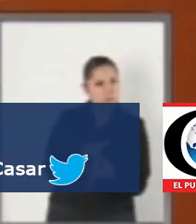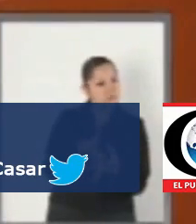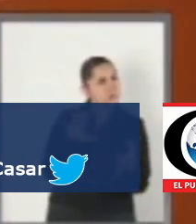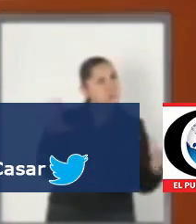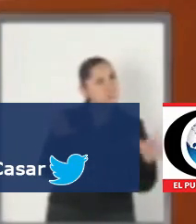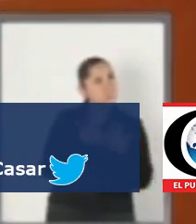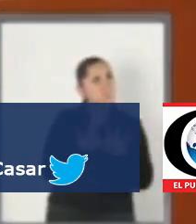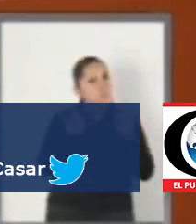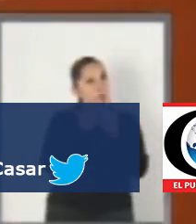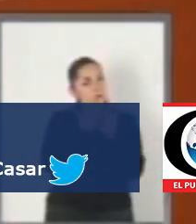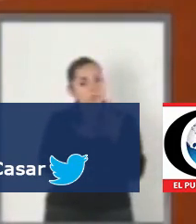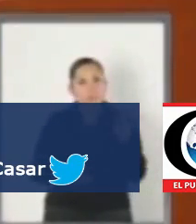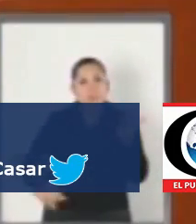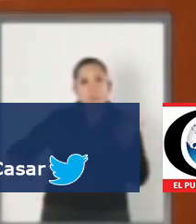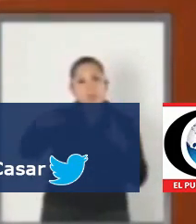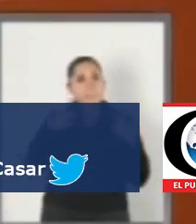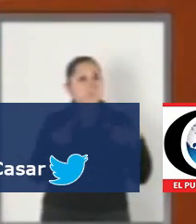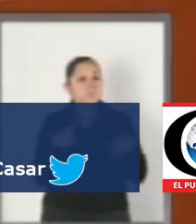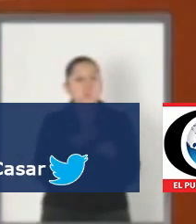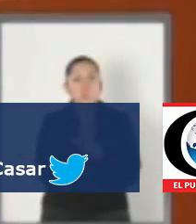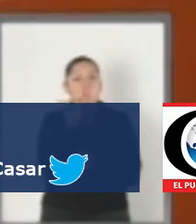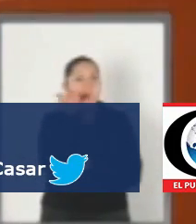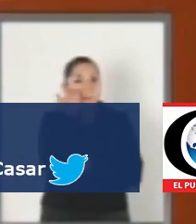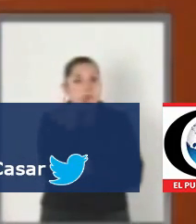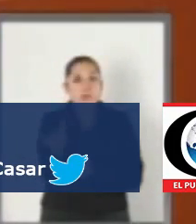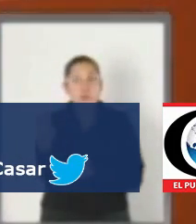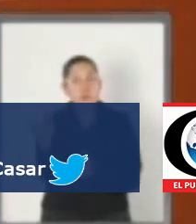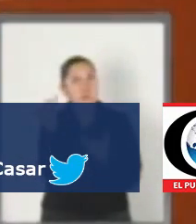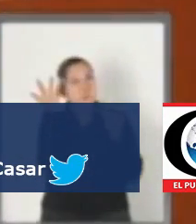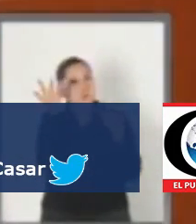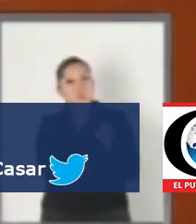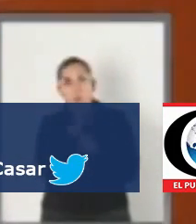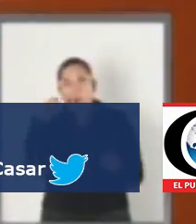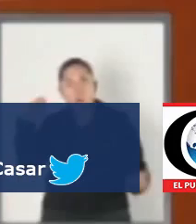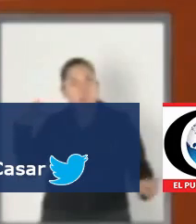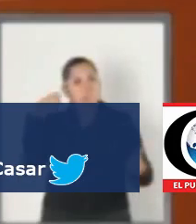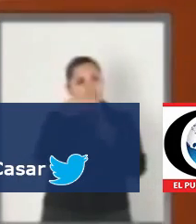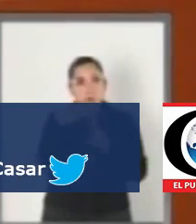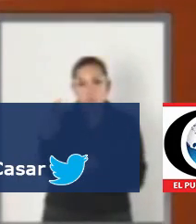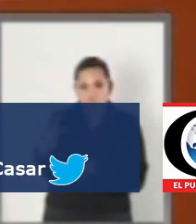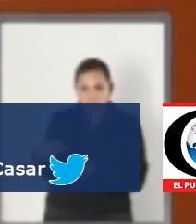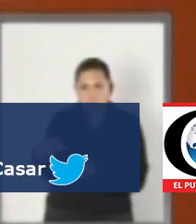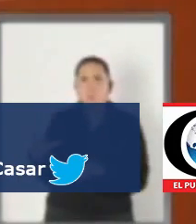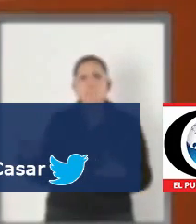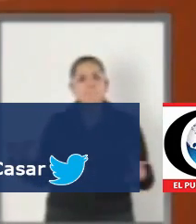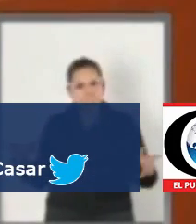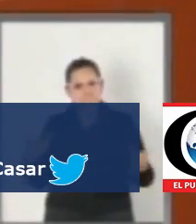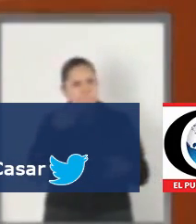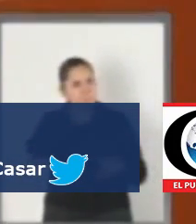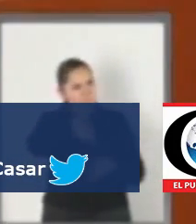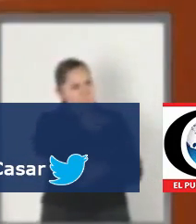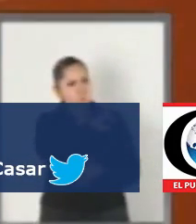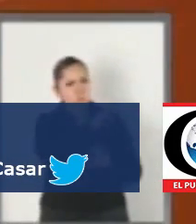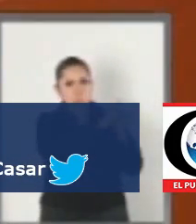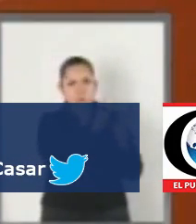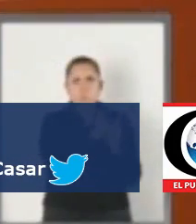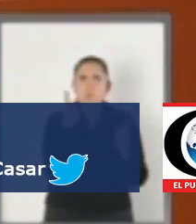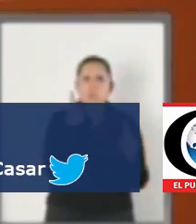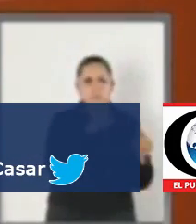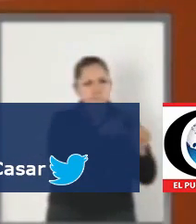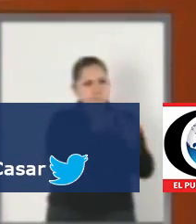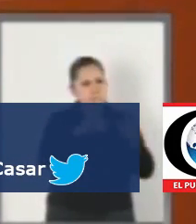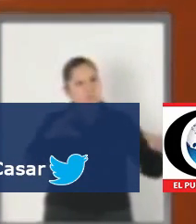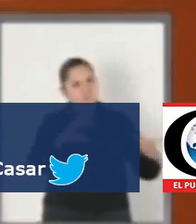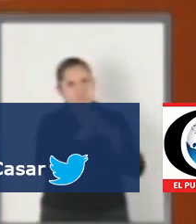crecer económicamente, para desarrollar sus empresas, se han hecho mucho más millonarios de lo que eran, pero la desigualdad social en México y la brecha entre